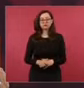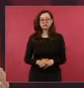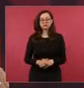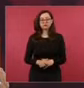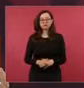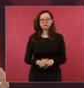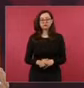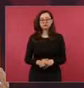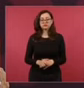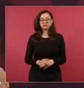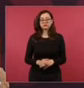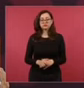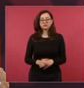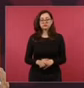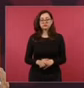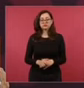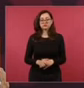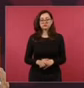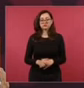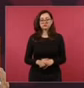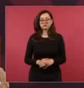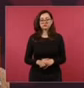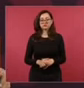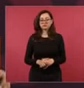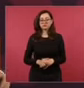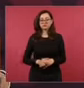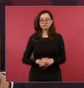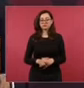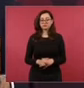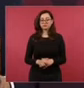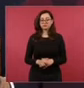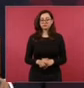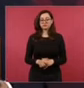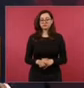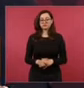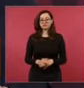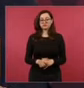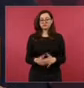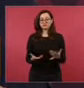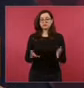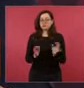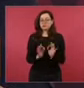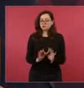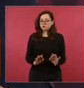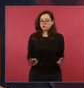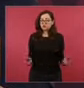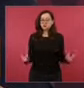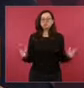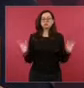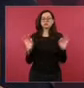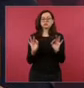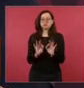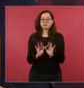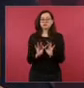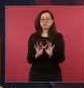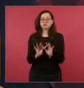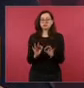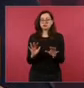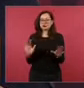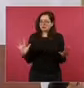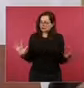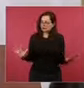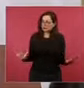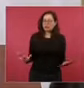Es que es importante siempre una renovación, una reforma.